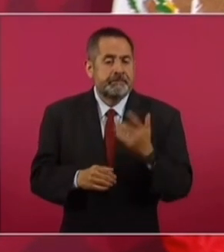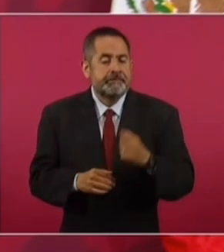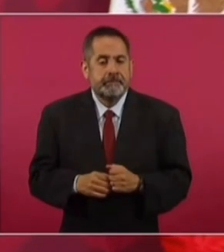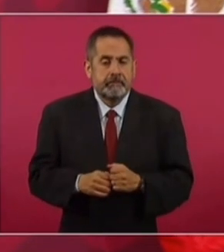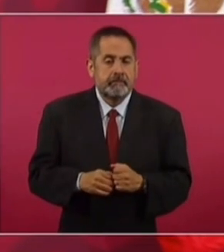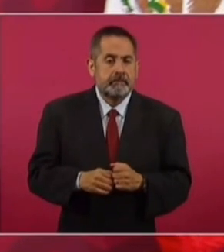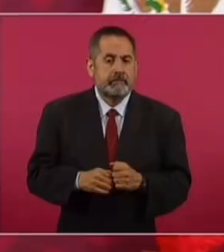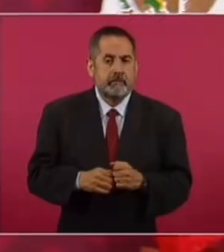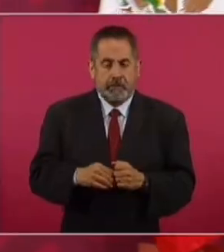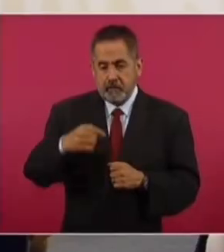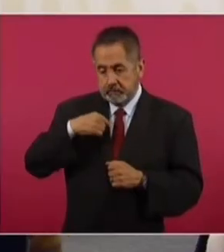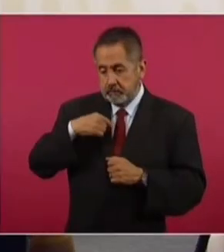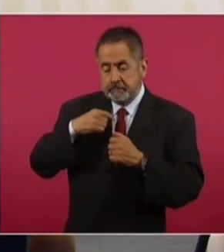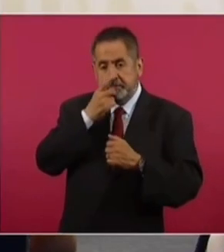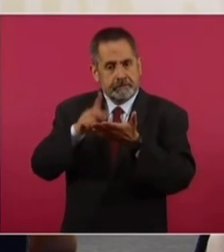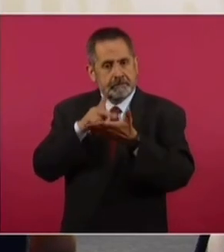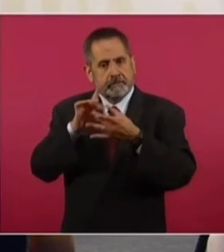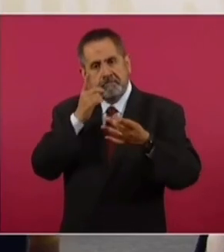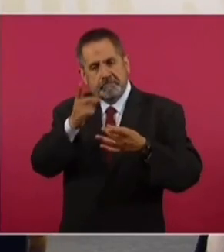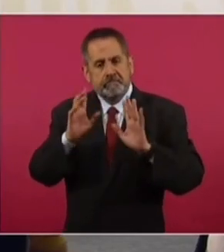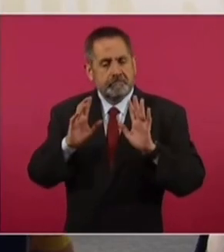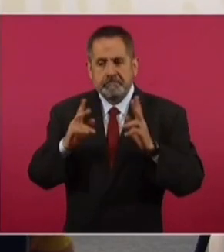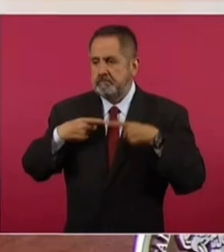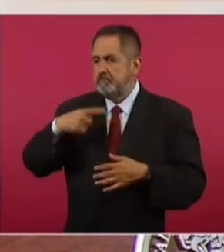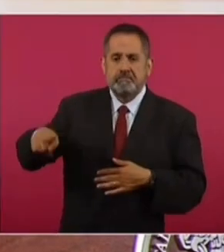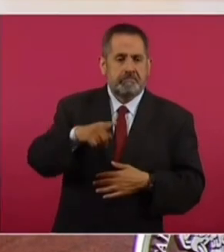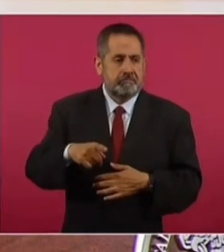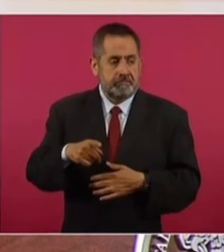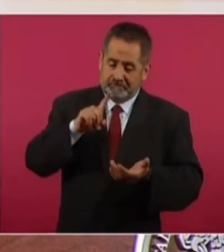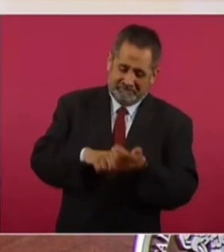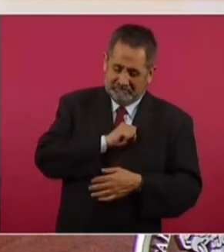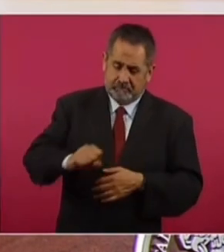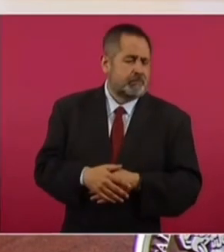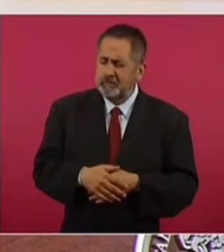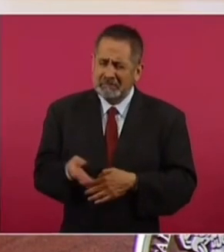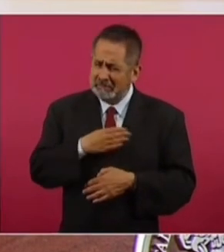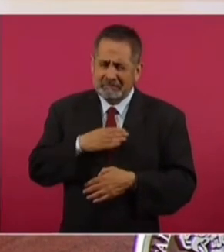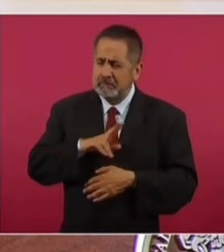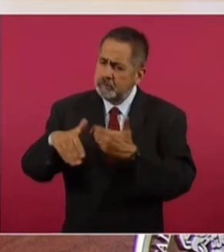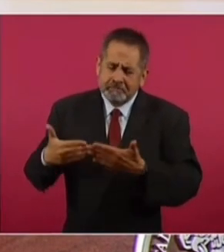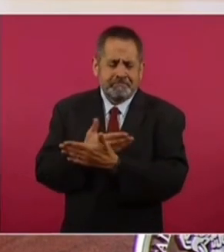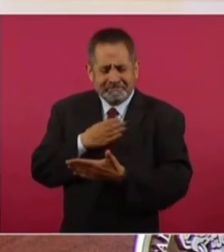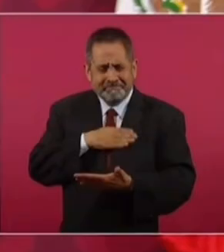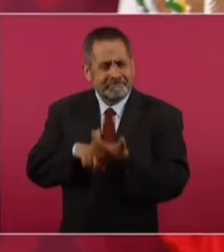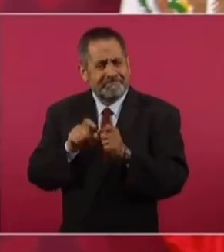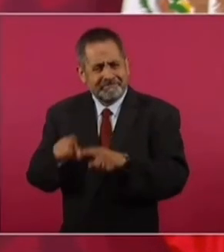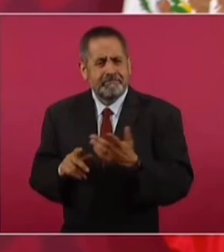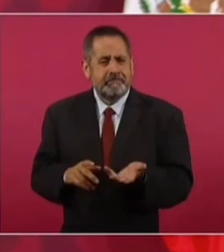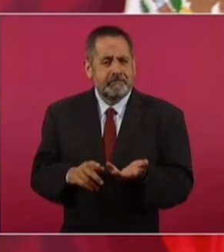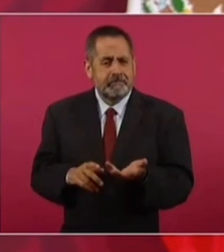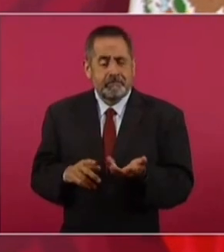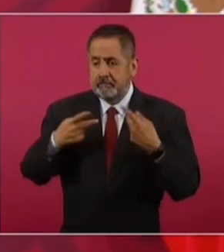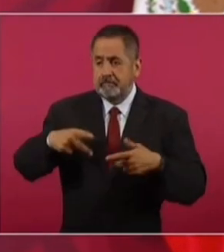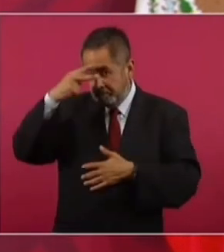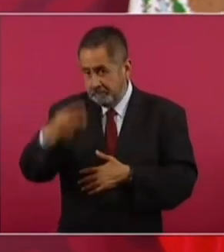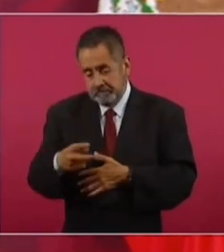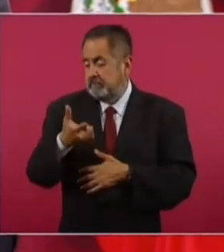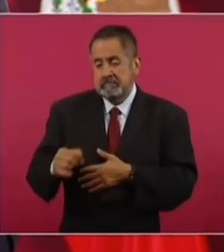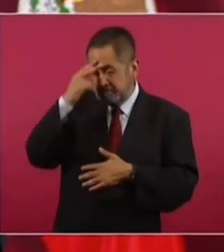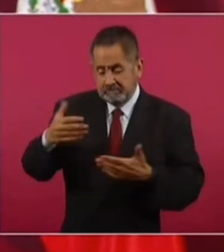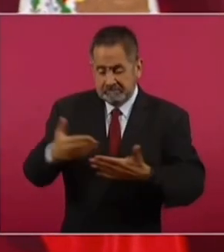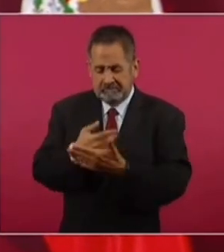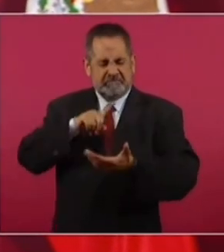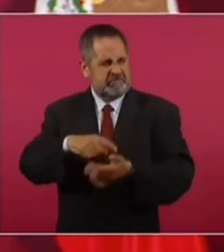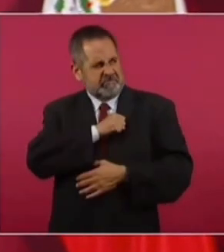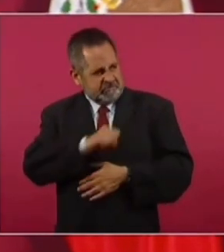Porque yo sostengo que el ser humano no es malo por naturaleza. Que el mexicano no es malo por naturaleza. Que no